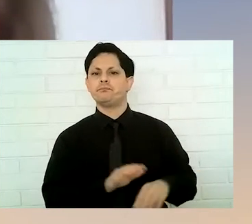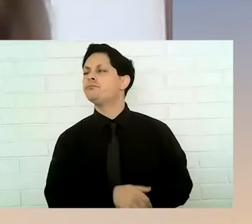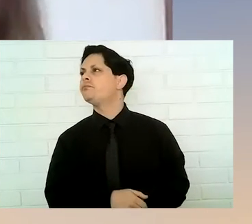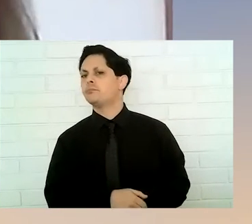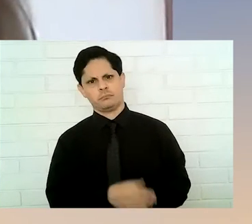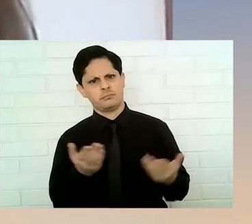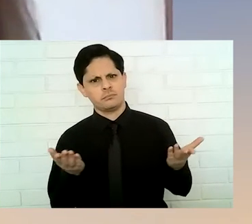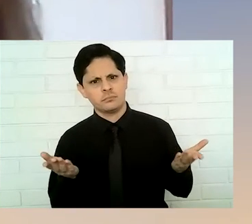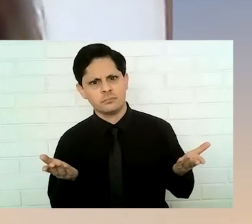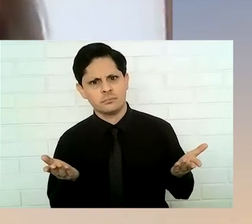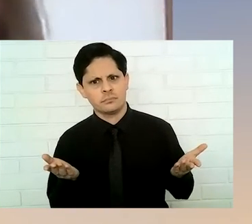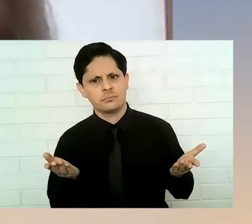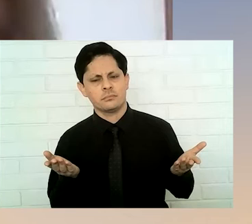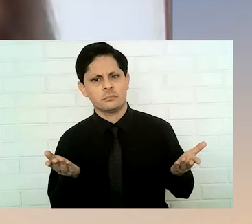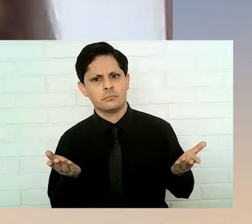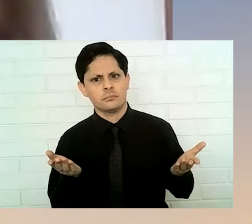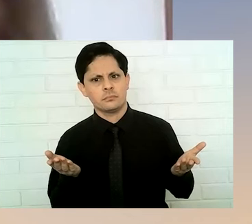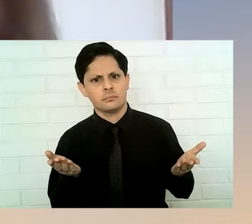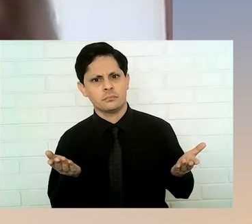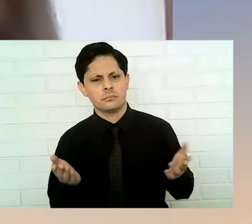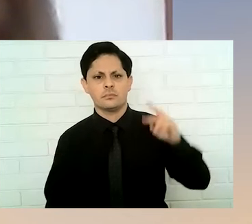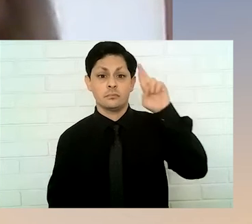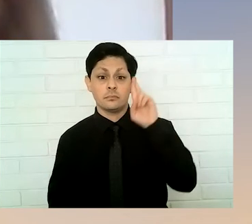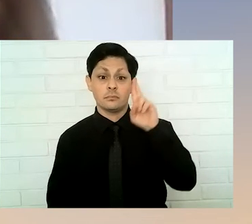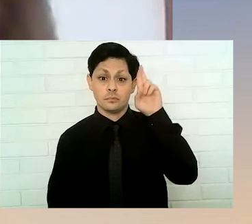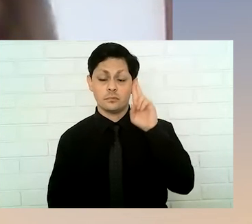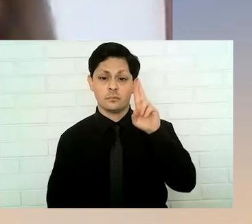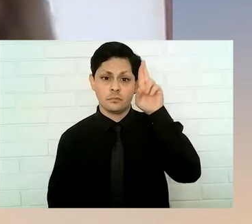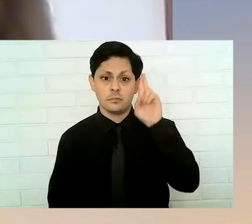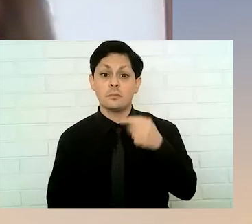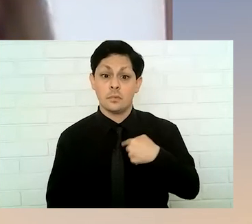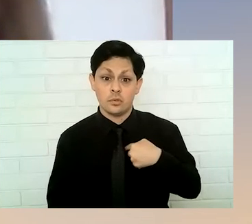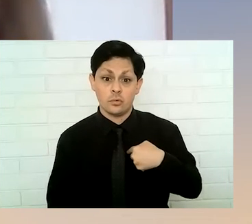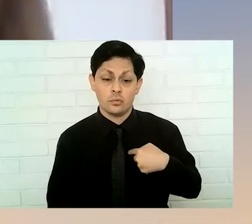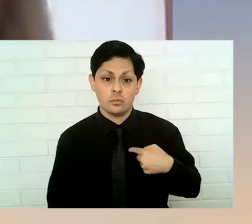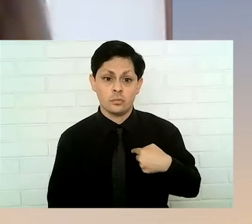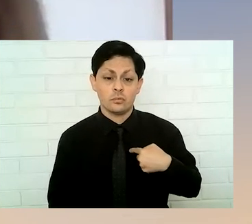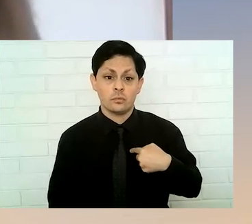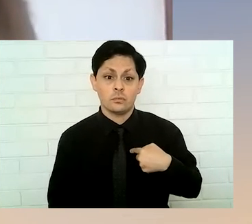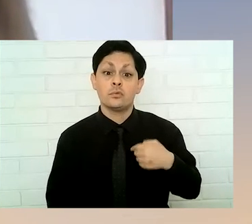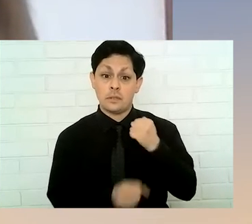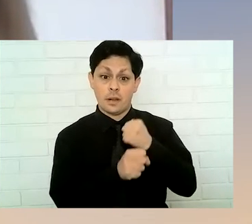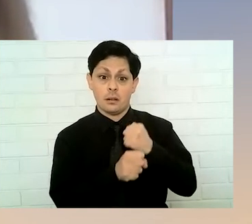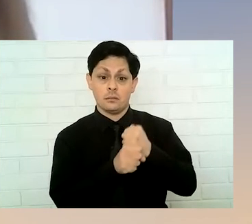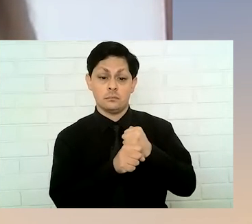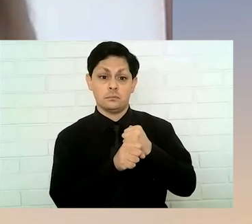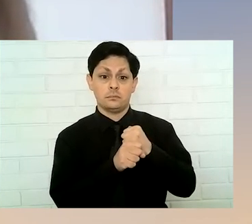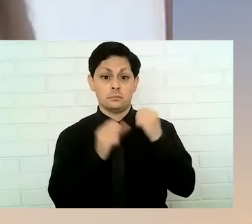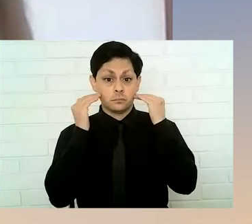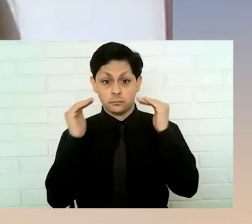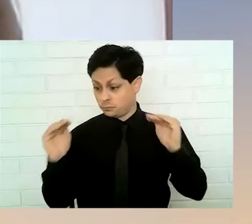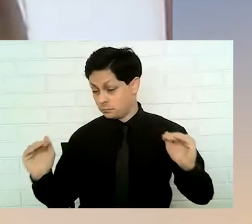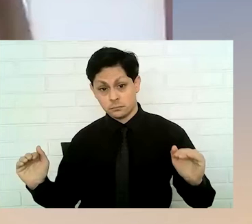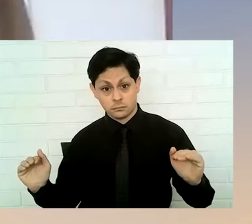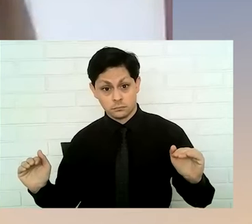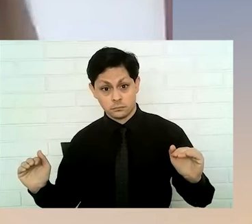Yo creo que esa es una reflexión que uno debe hacer. Yo he trabajado con niños y niñas